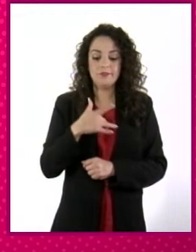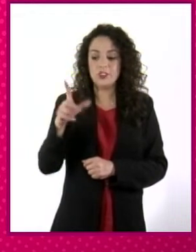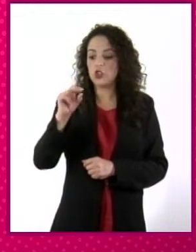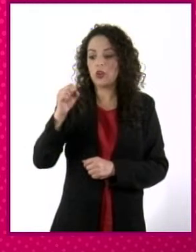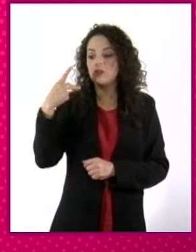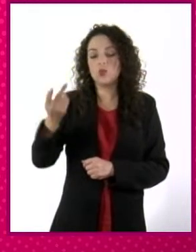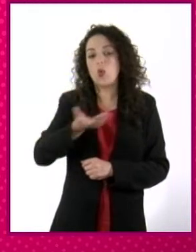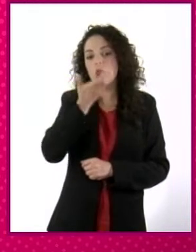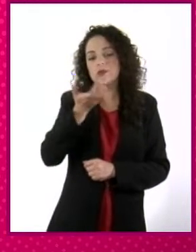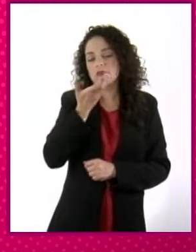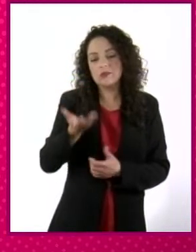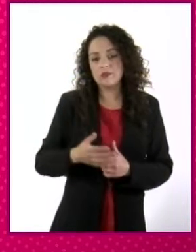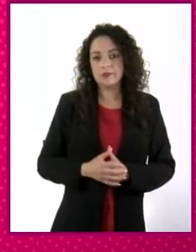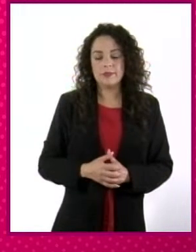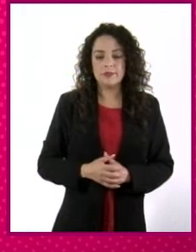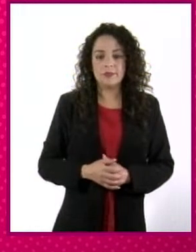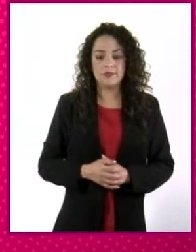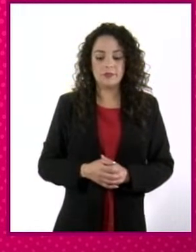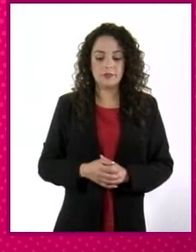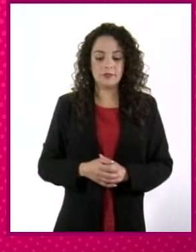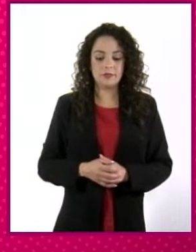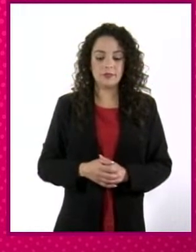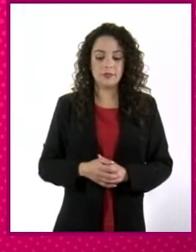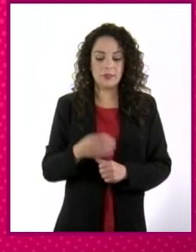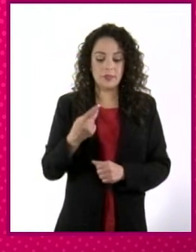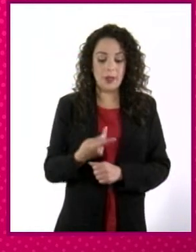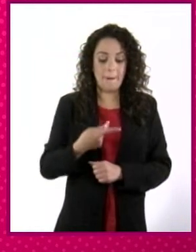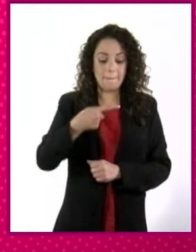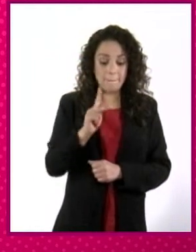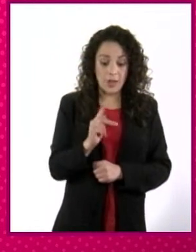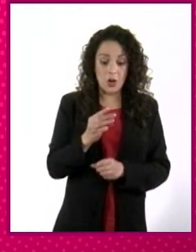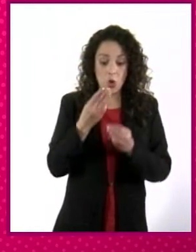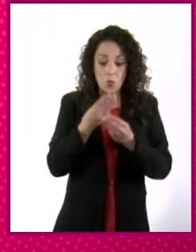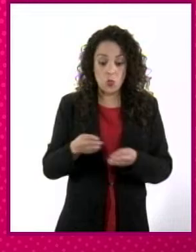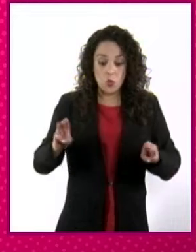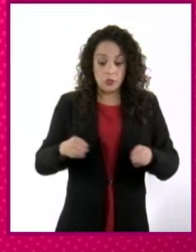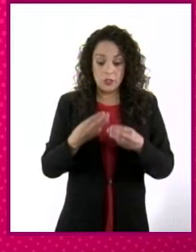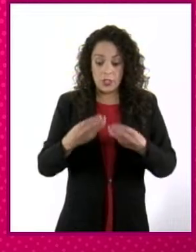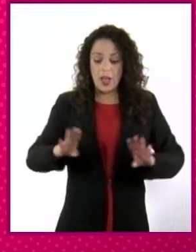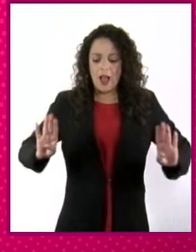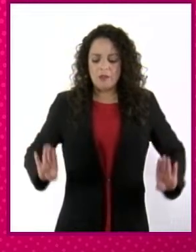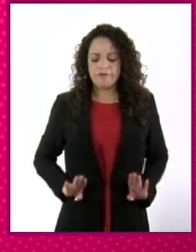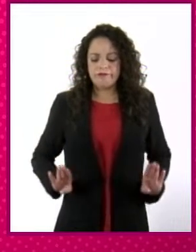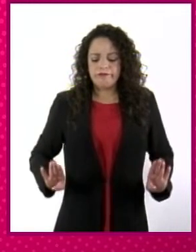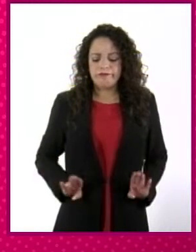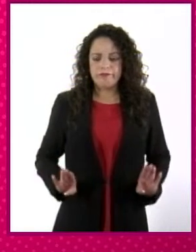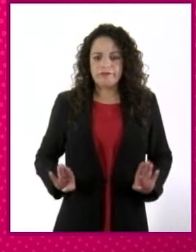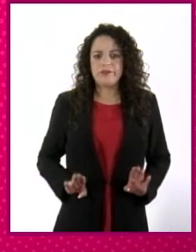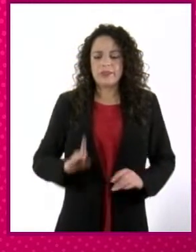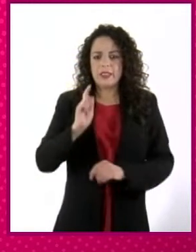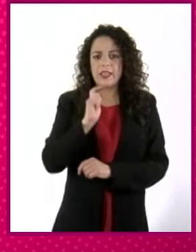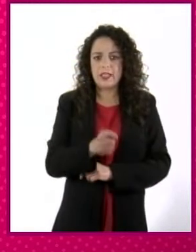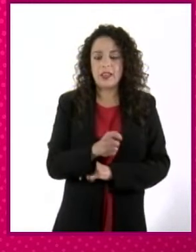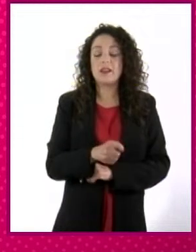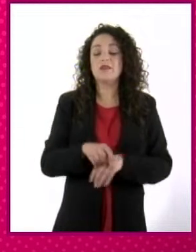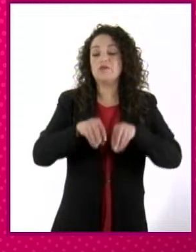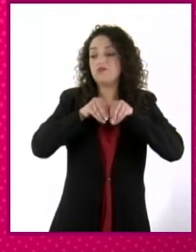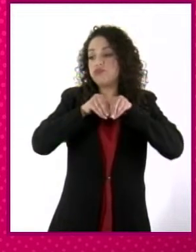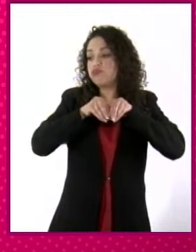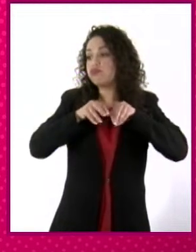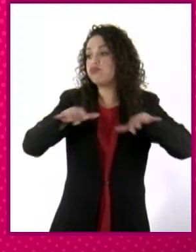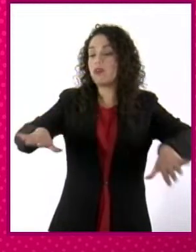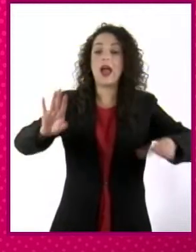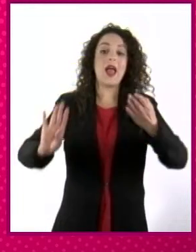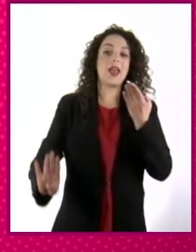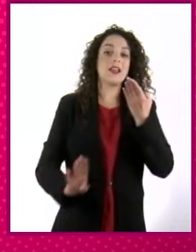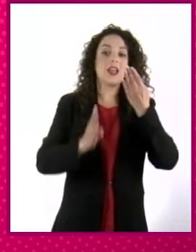quieren. Pero de alguna forma la música, si algo caracterizado a la música, es que se expande hacia todo el mundo